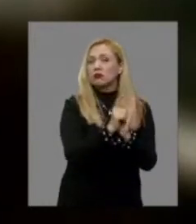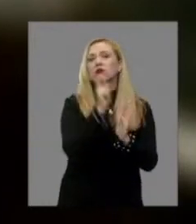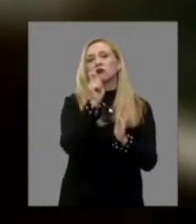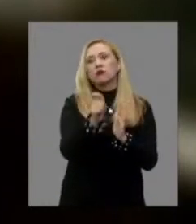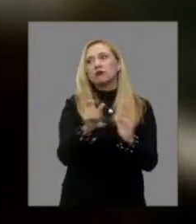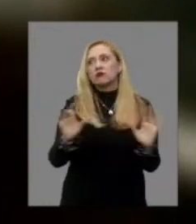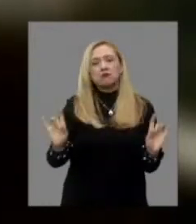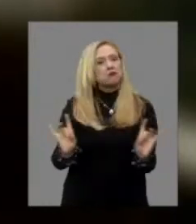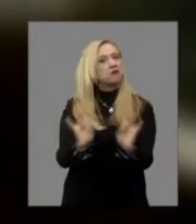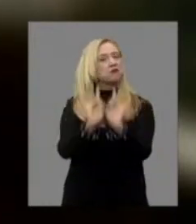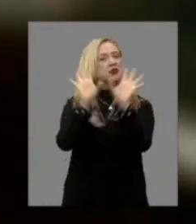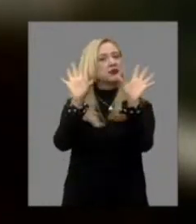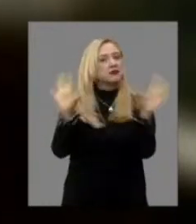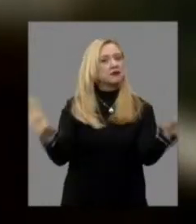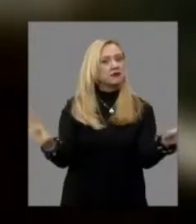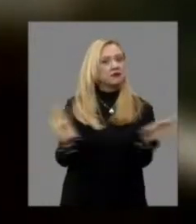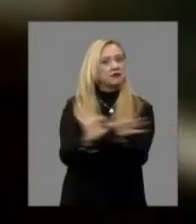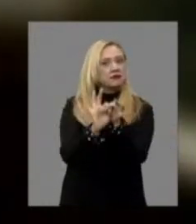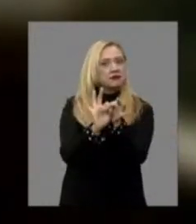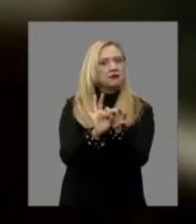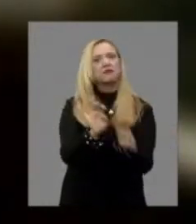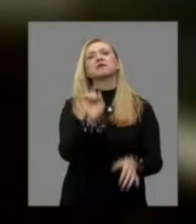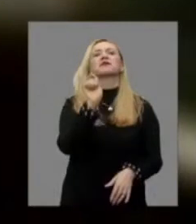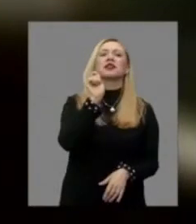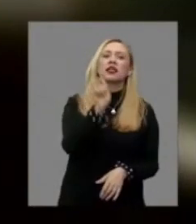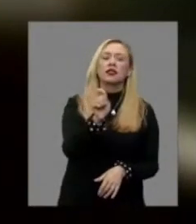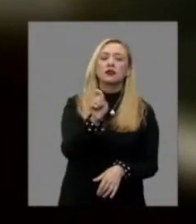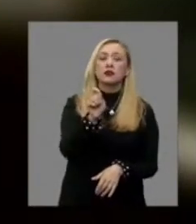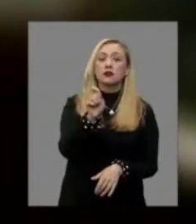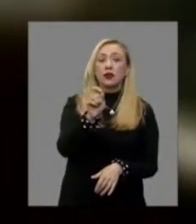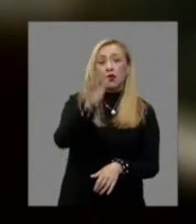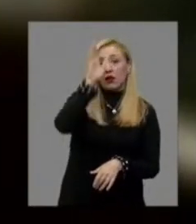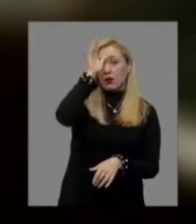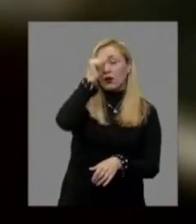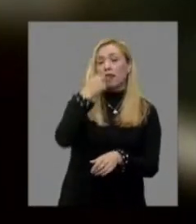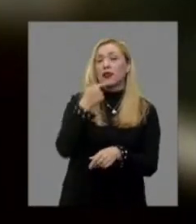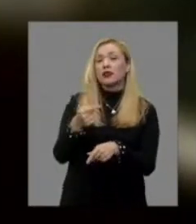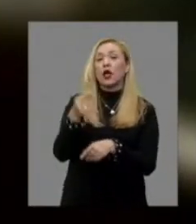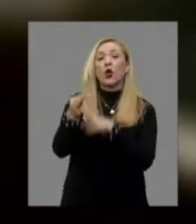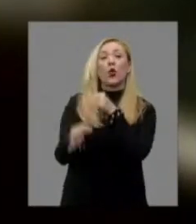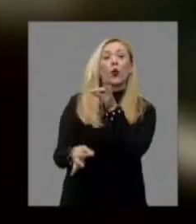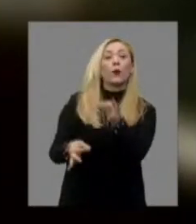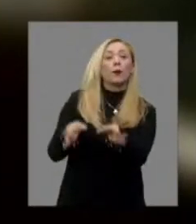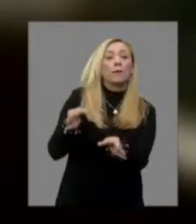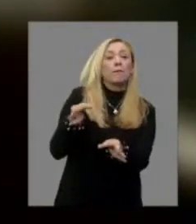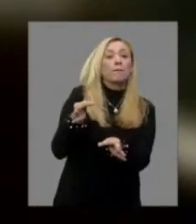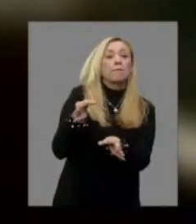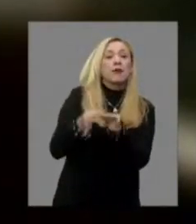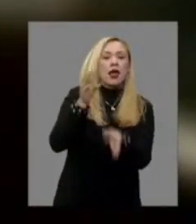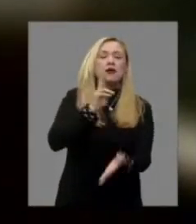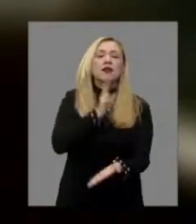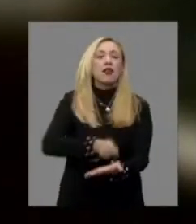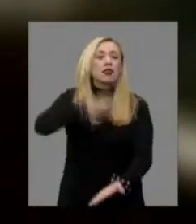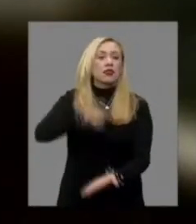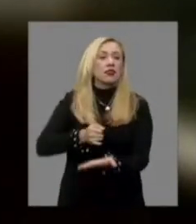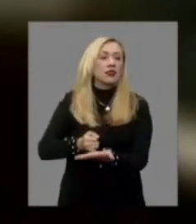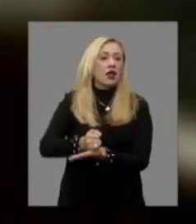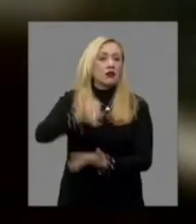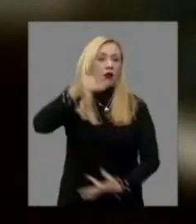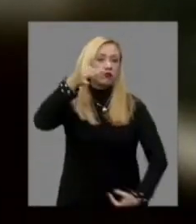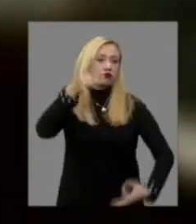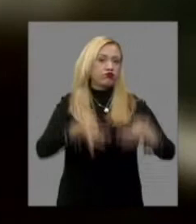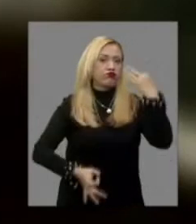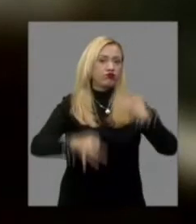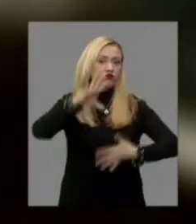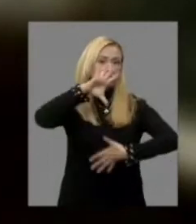o es coetánea, con el cumplimiento de la sentencia dictada por la Corte Interamericana